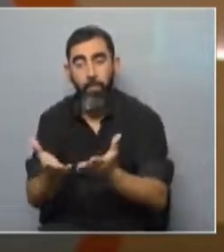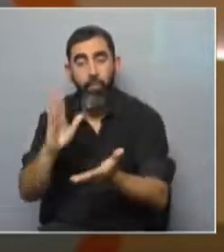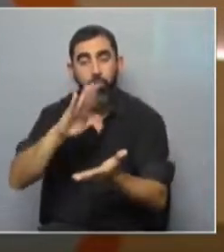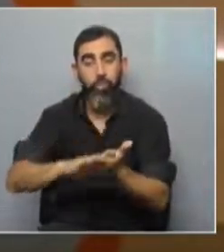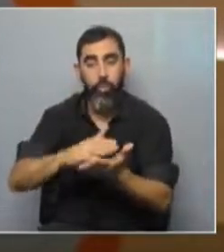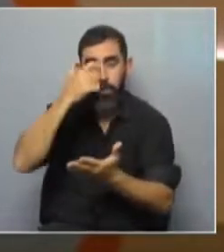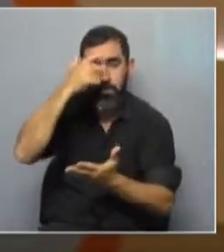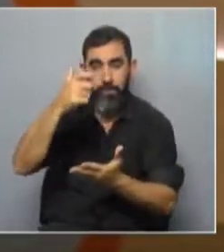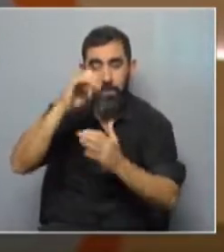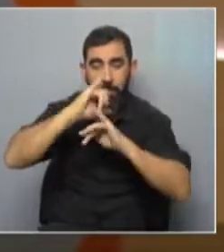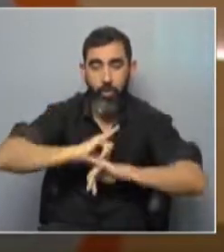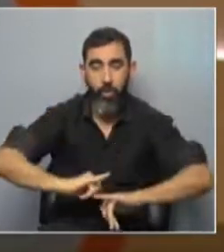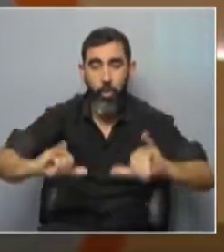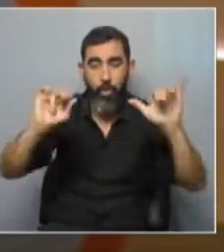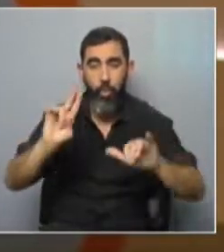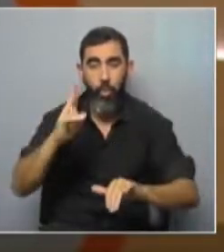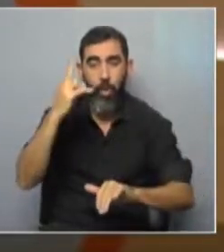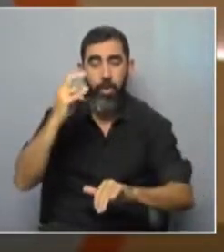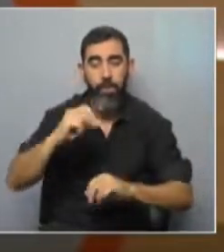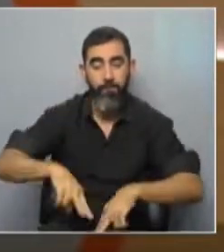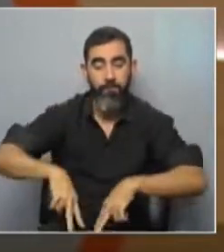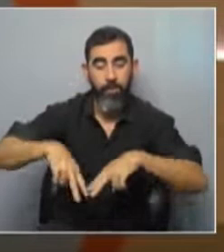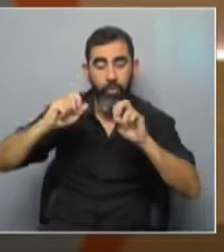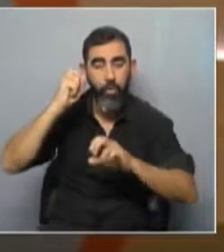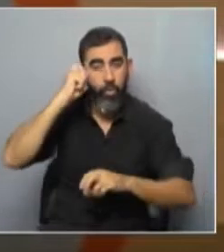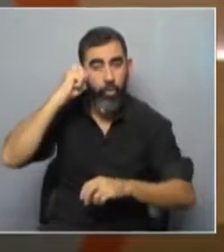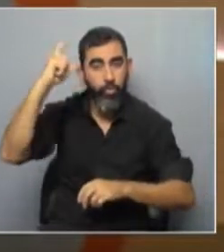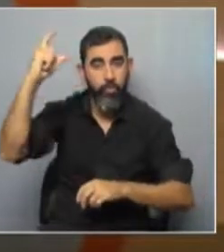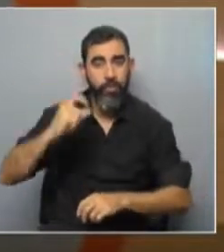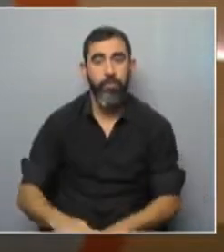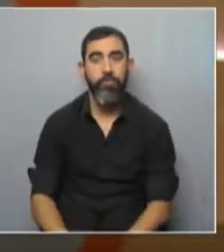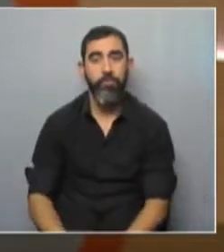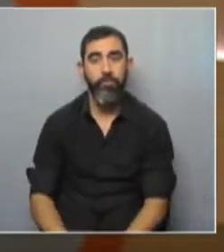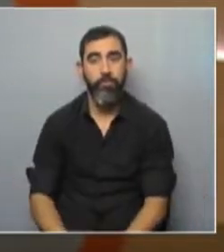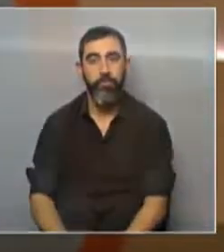a Sobre Ciencia, divulgando el Uruguay de la investigación y el conocimiento.